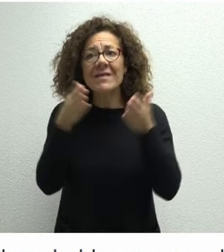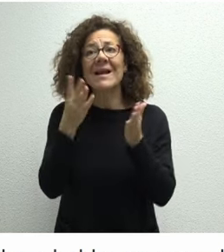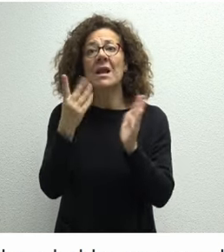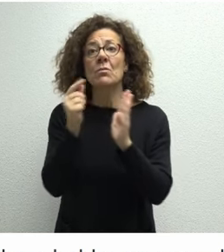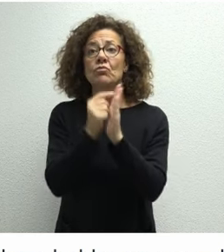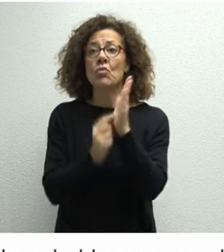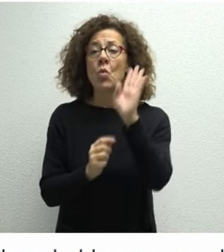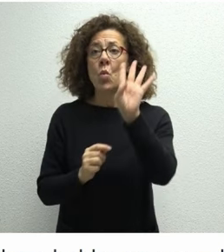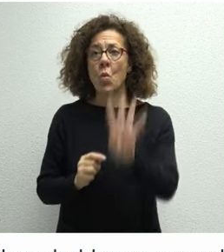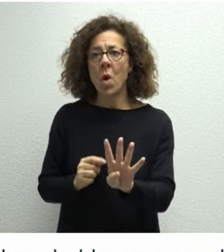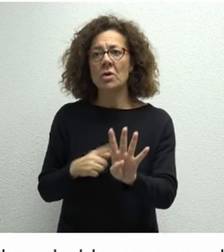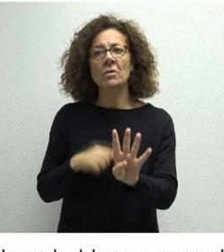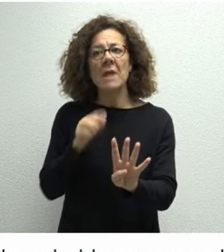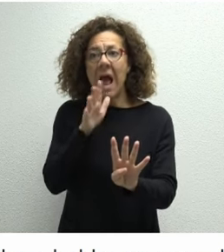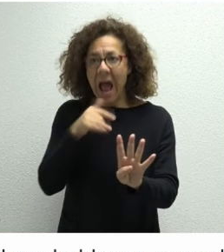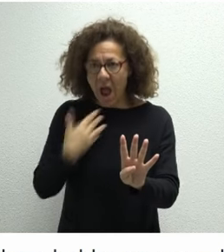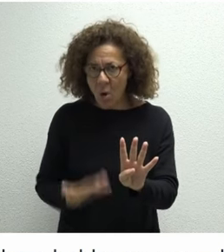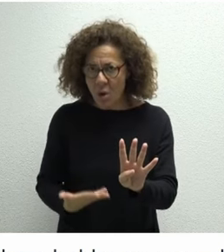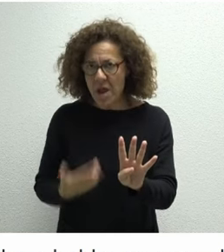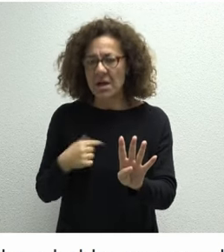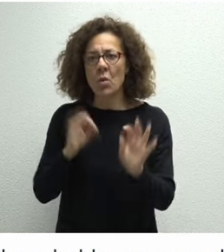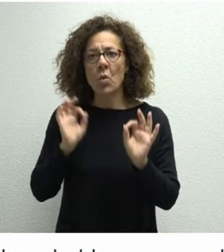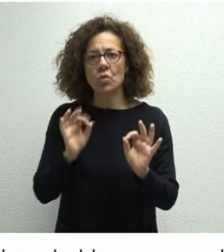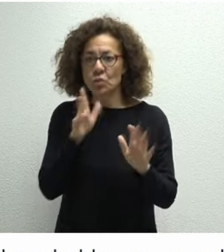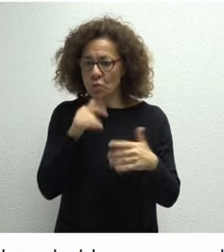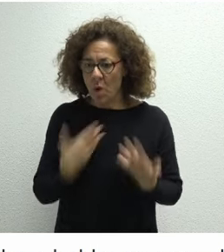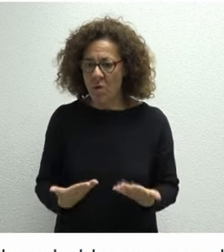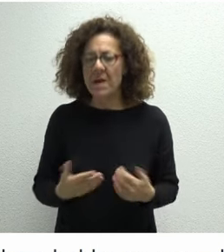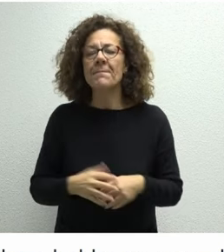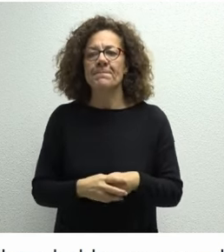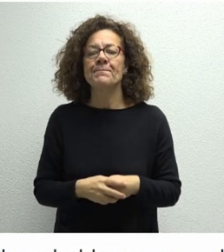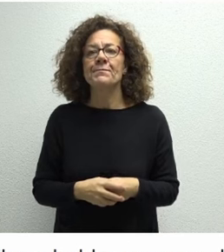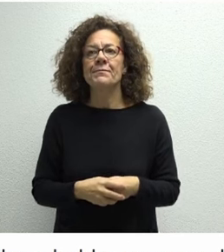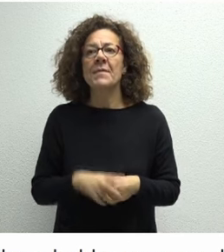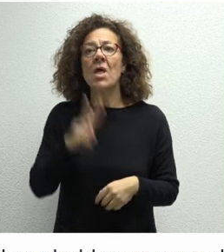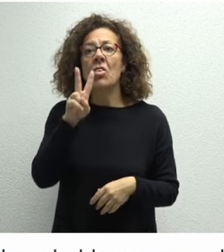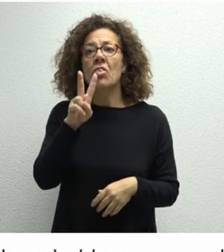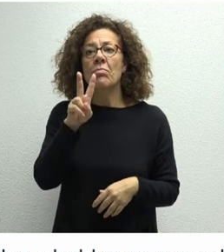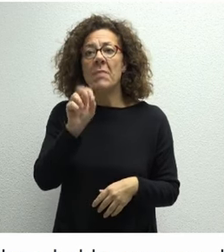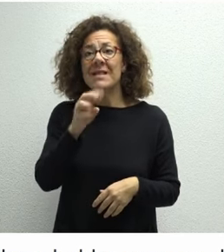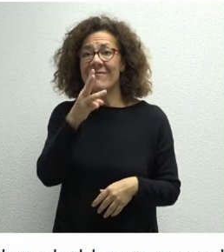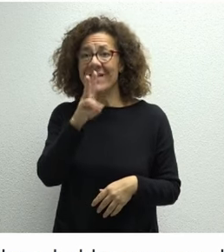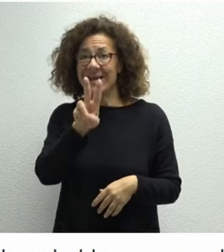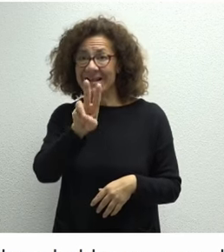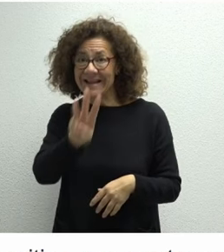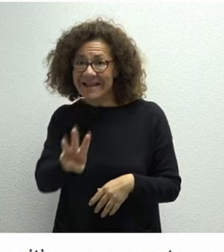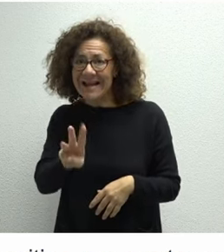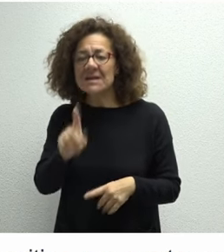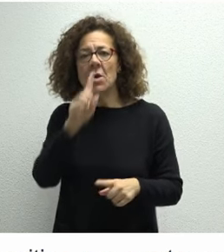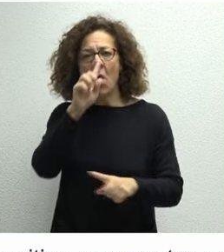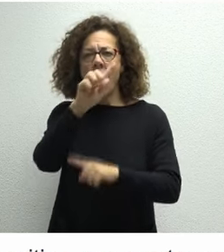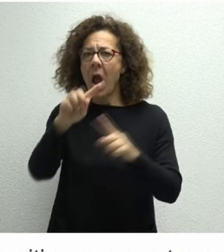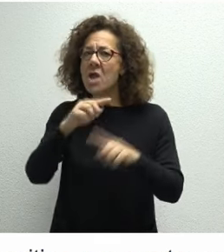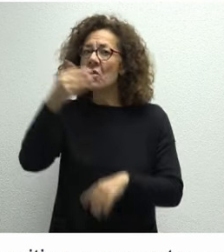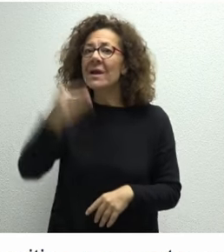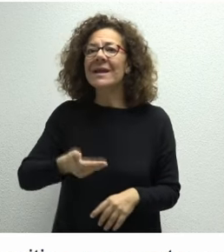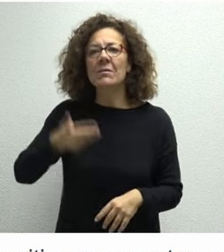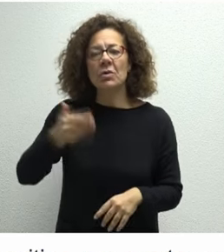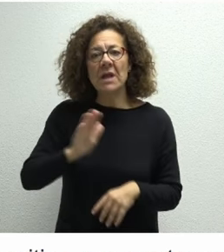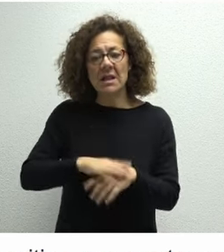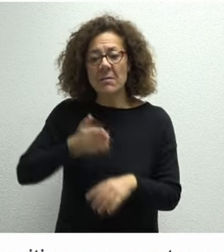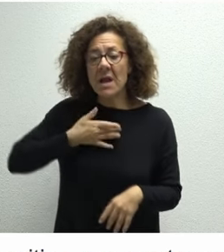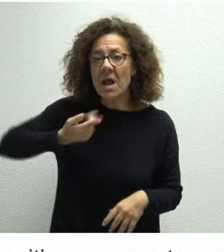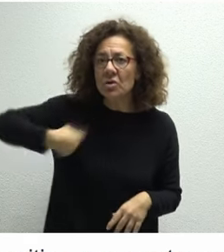punto que es el el momento actual no en el que estamos ahora eh 2023 ha sido un año importante para para